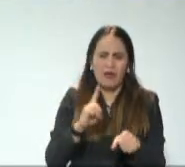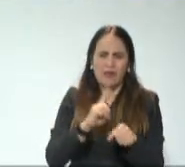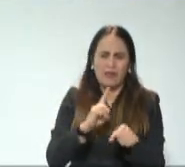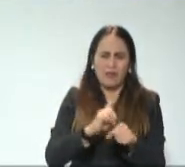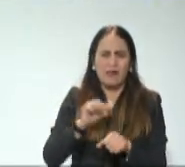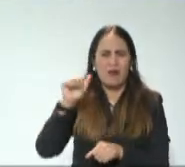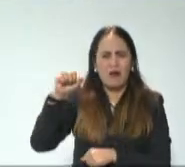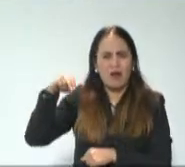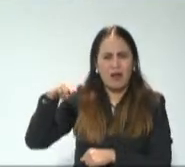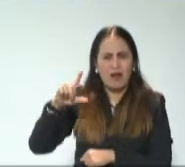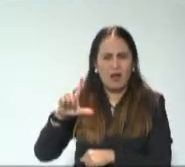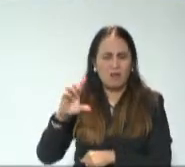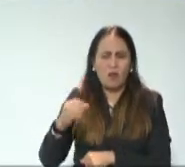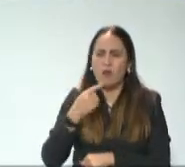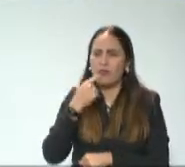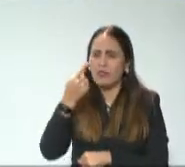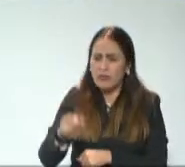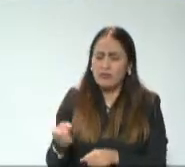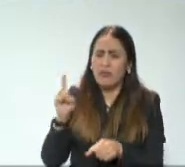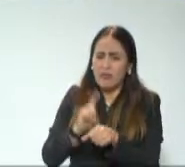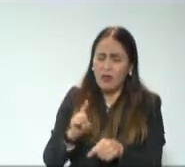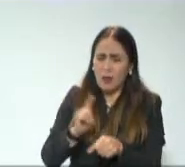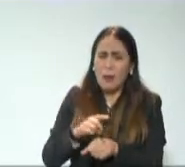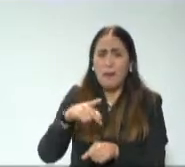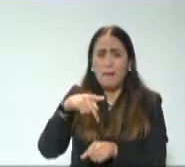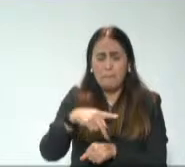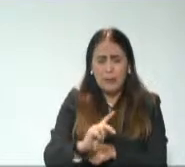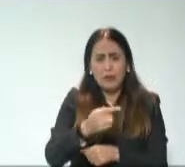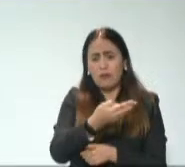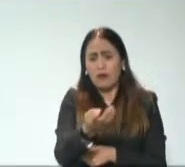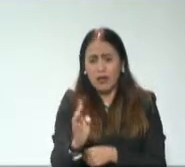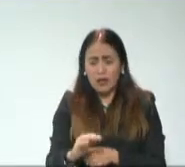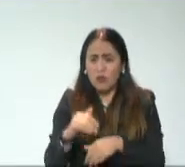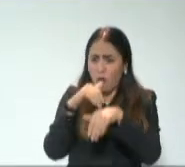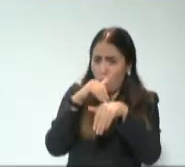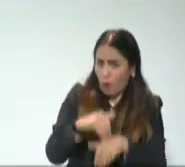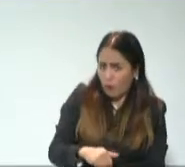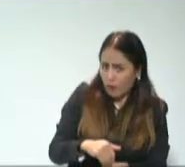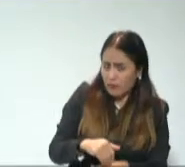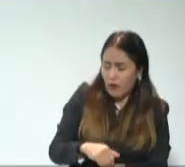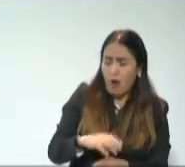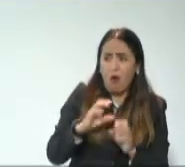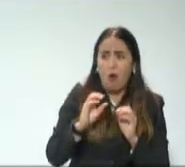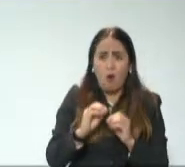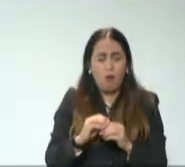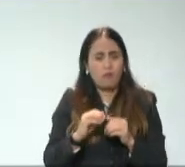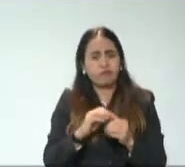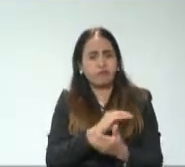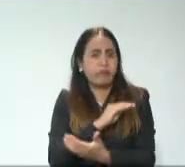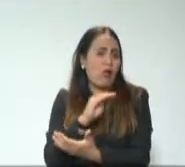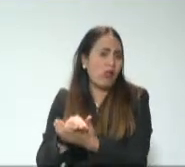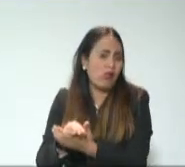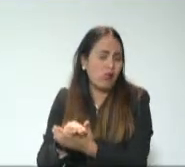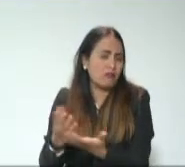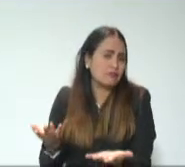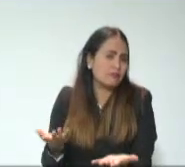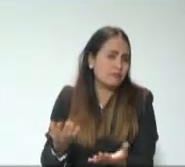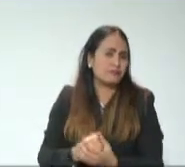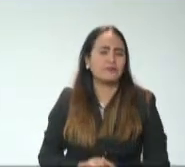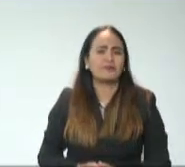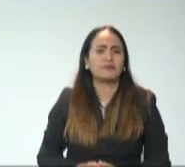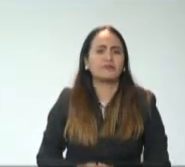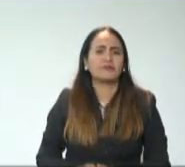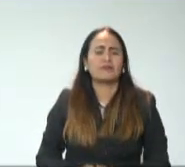Andrés Manuel López Obrador les dice y otra cosa es que en la cadena de mando algo se rompa Entonces qué nos toca hacer